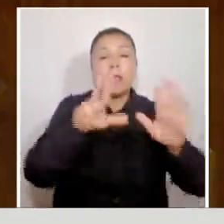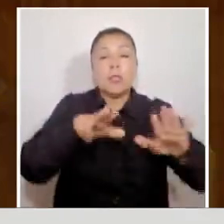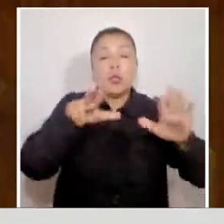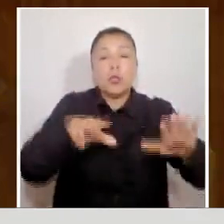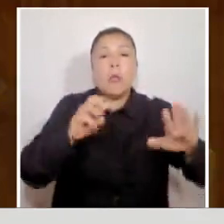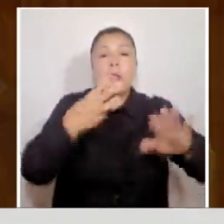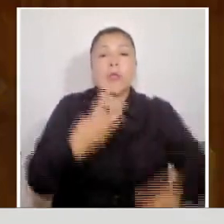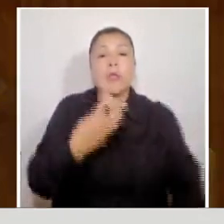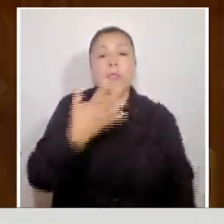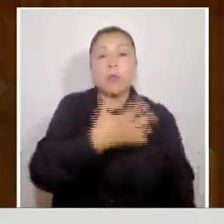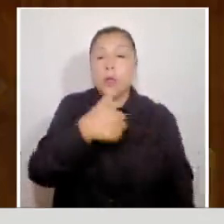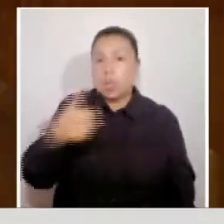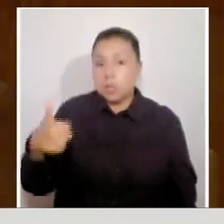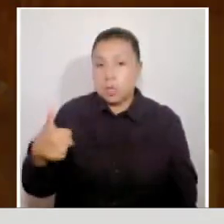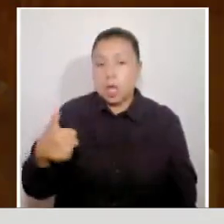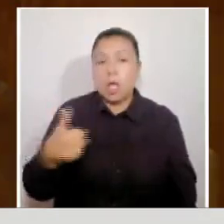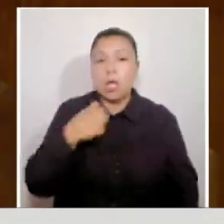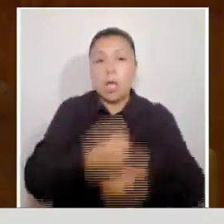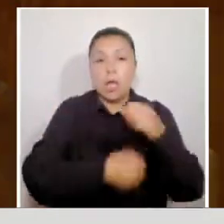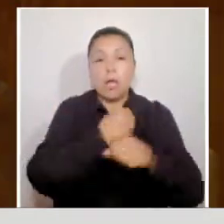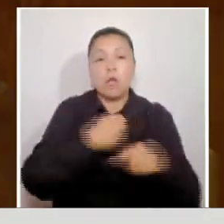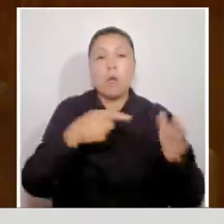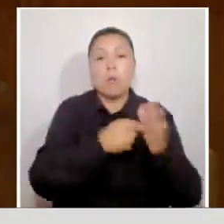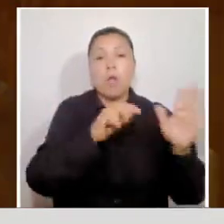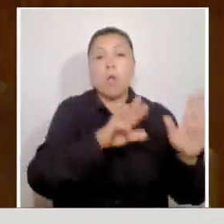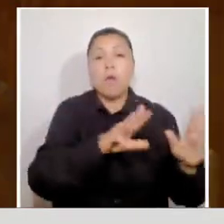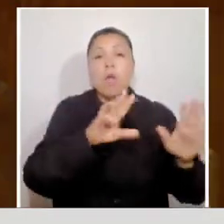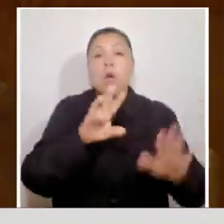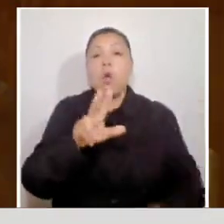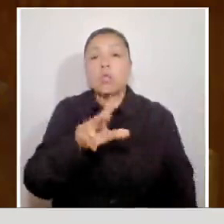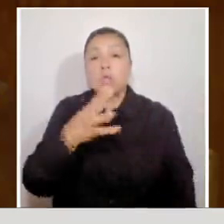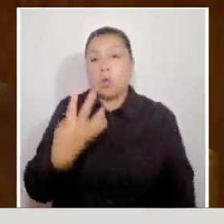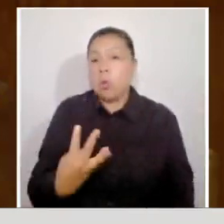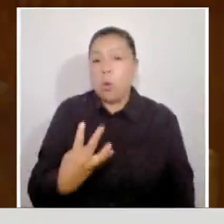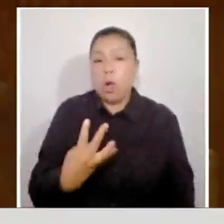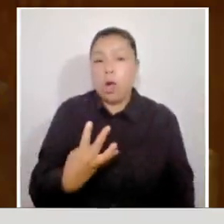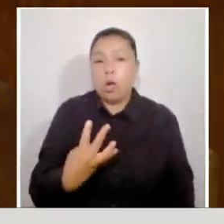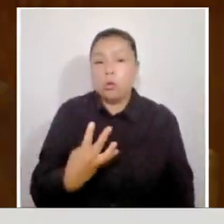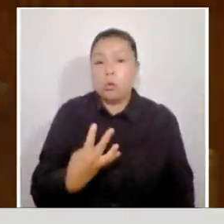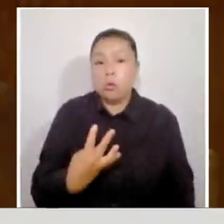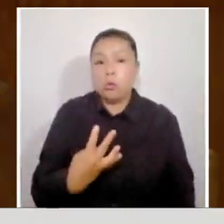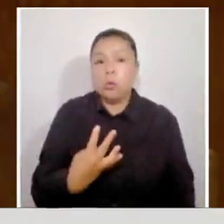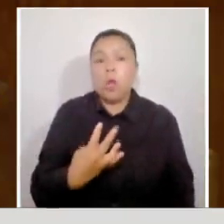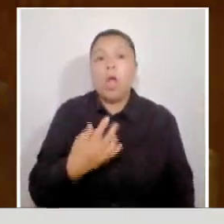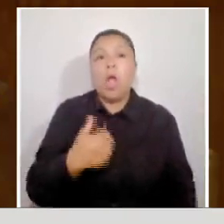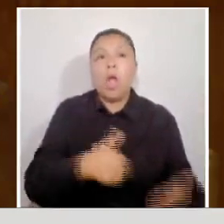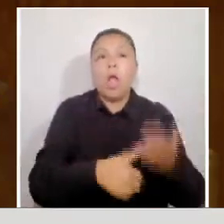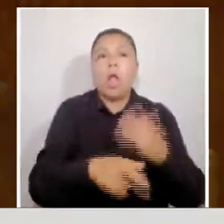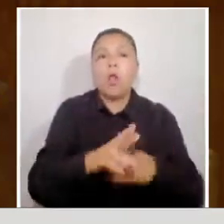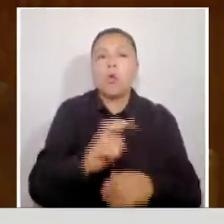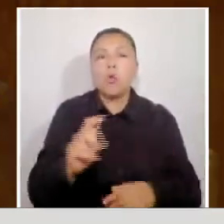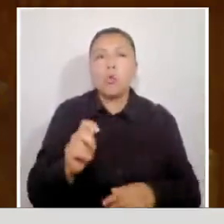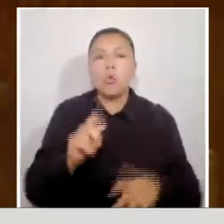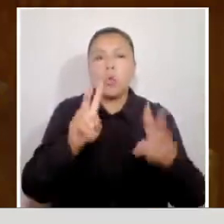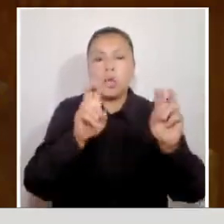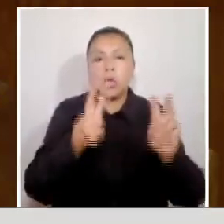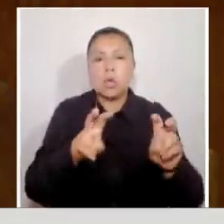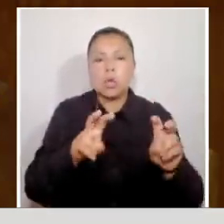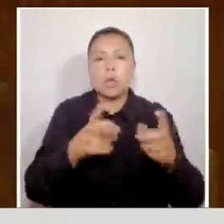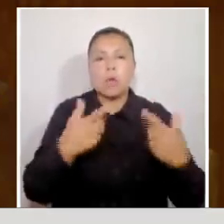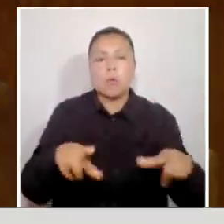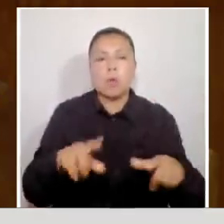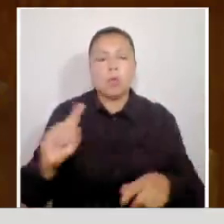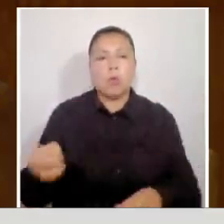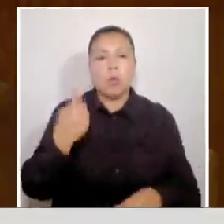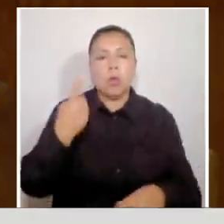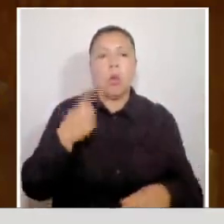18,356 en el año 1984 el rol de la autoridad de esta materia a la dirección general de movilización nacional